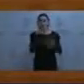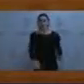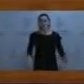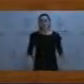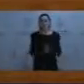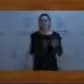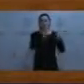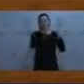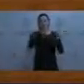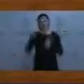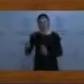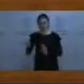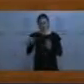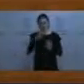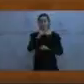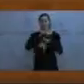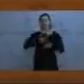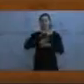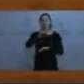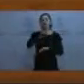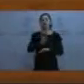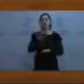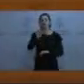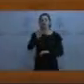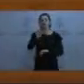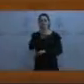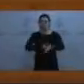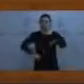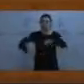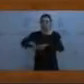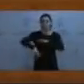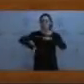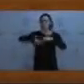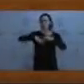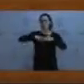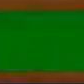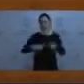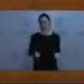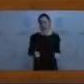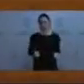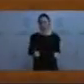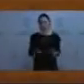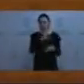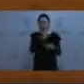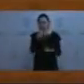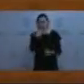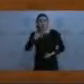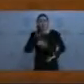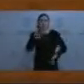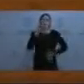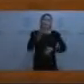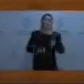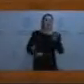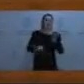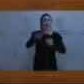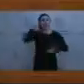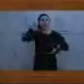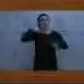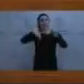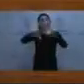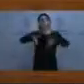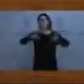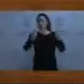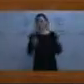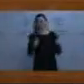se cumplirá con la tasa de reposición máxima y ya se empieza a poner que, claro, igual no nos permiten, no, perdón, la tasa